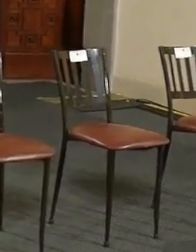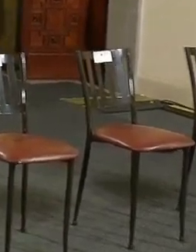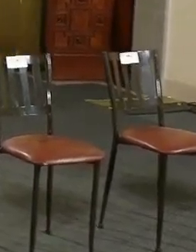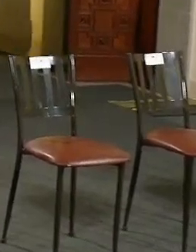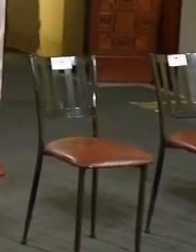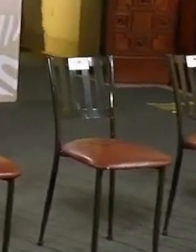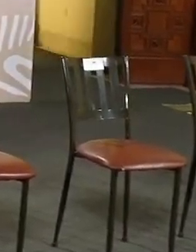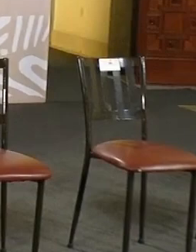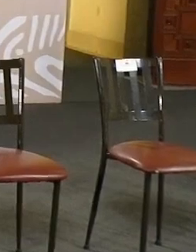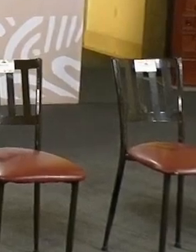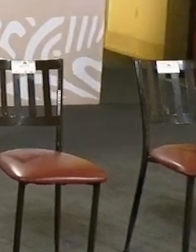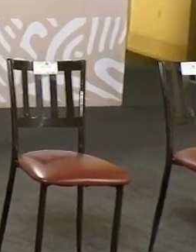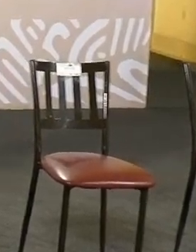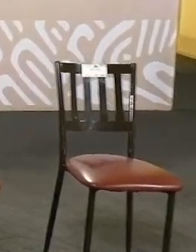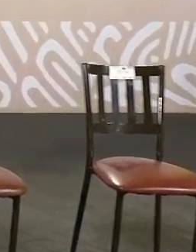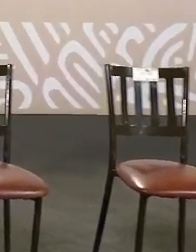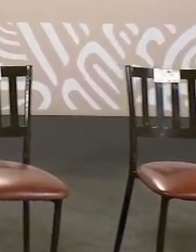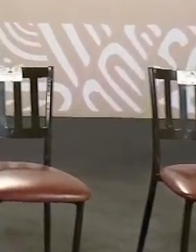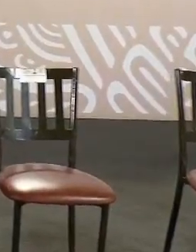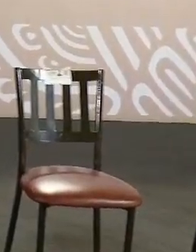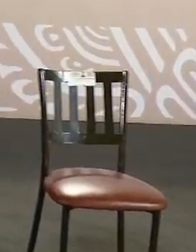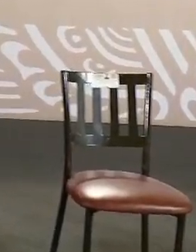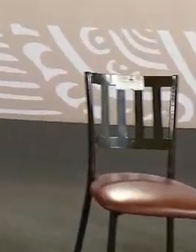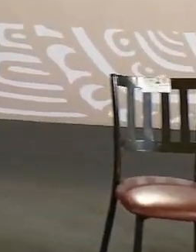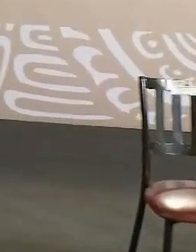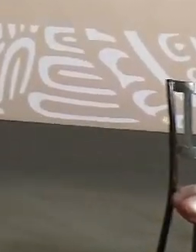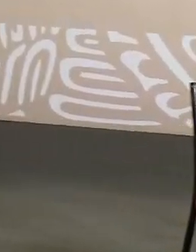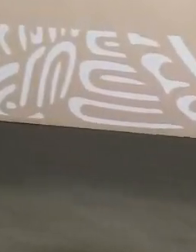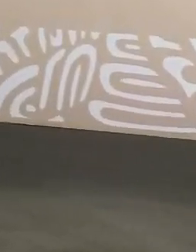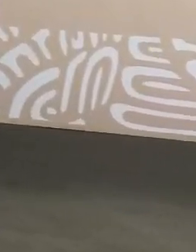ánimo, ánimo, ánimo.